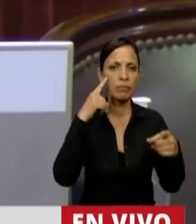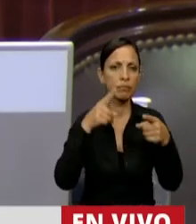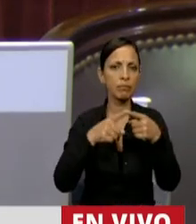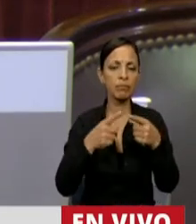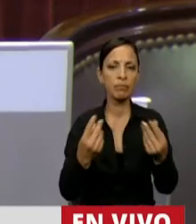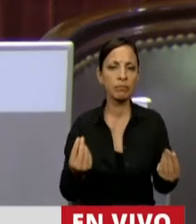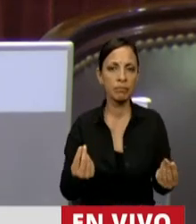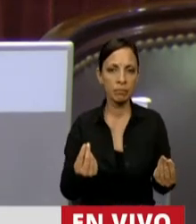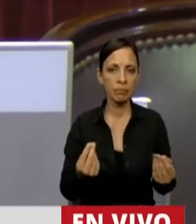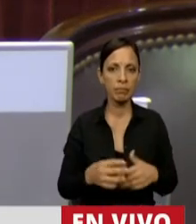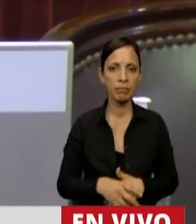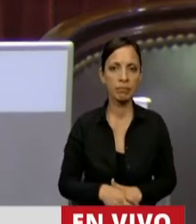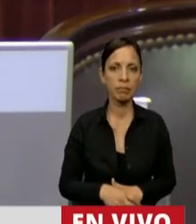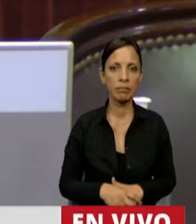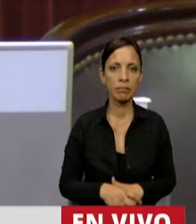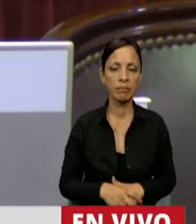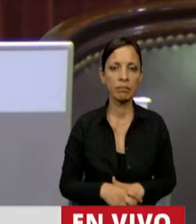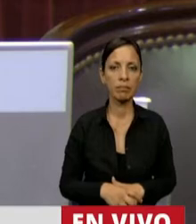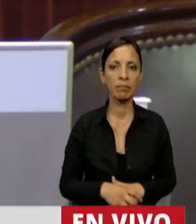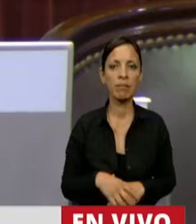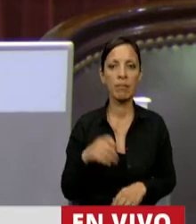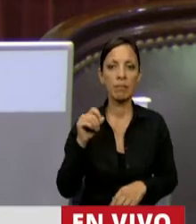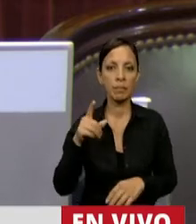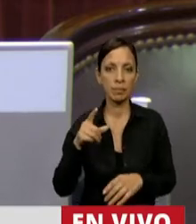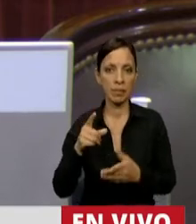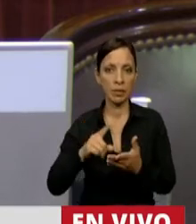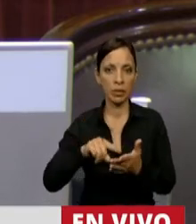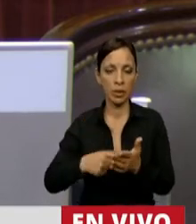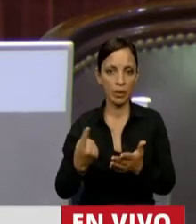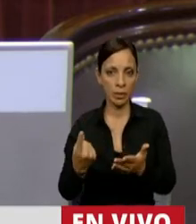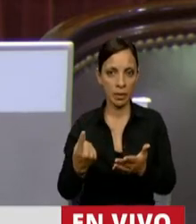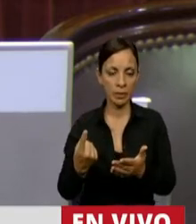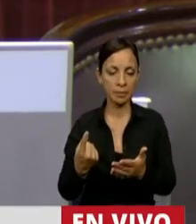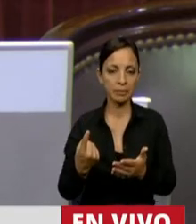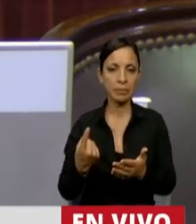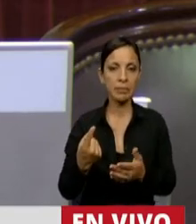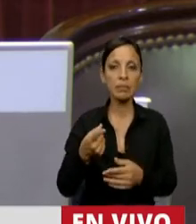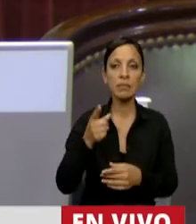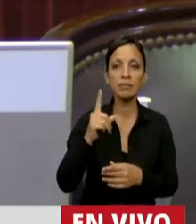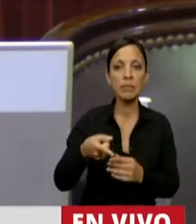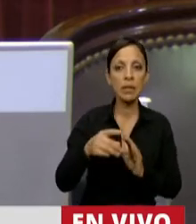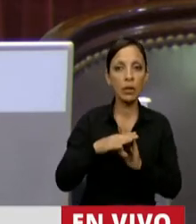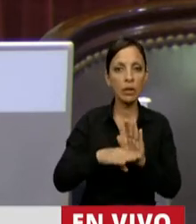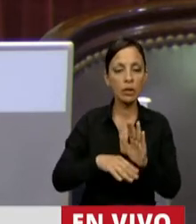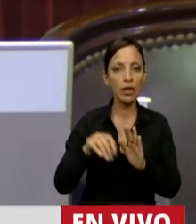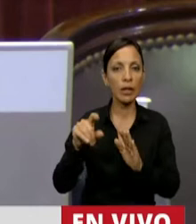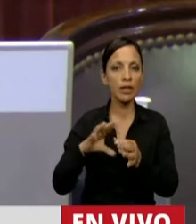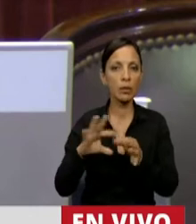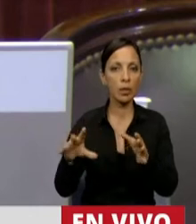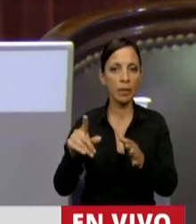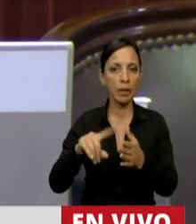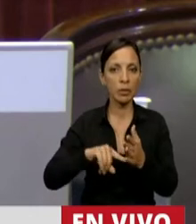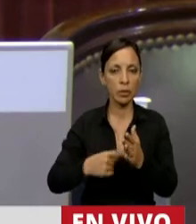de condicionar a la Ciudad de Buenos Aires, de condicionar la autonomía de la Ciudad de Buenos